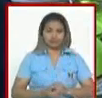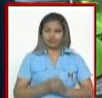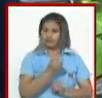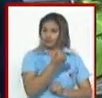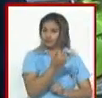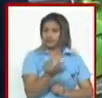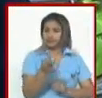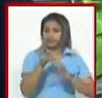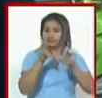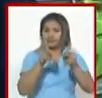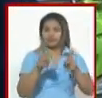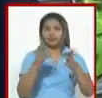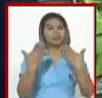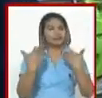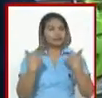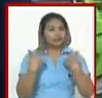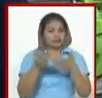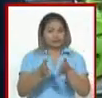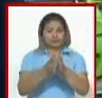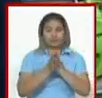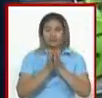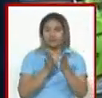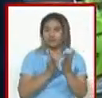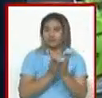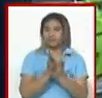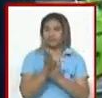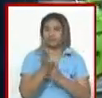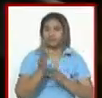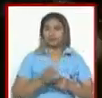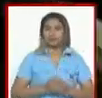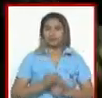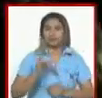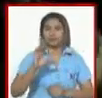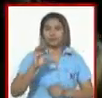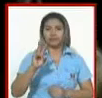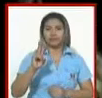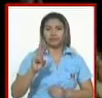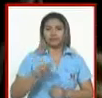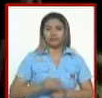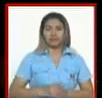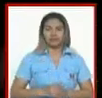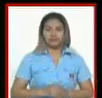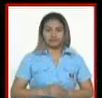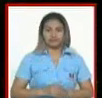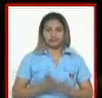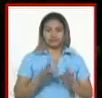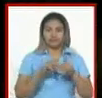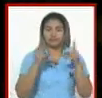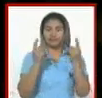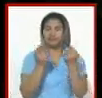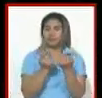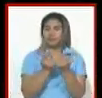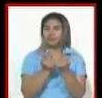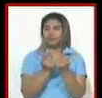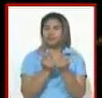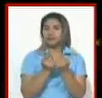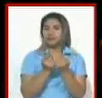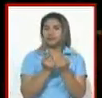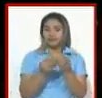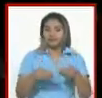cualquier persona tenemos que solicitar a través del ictus que el departamento que